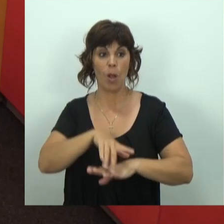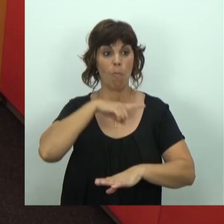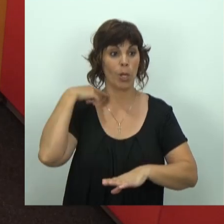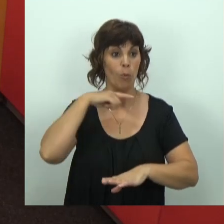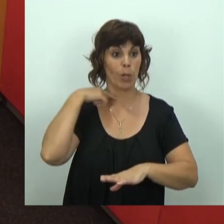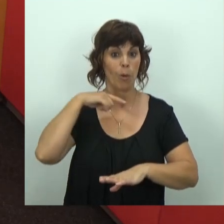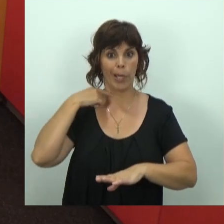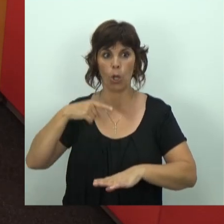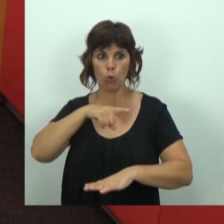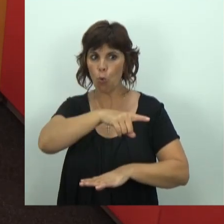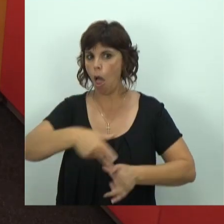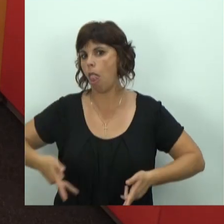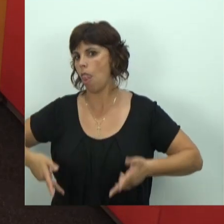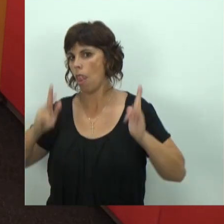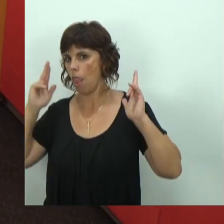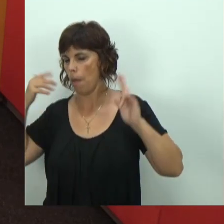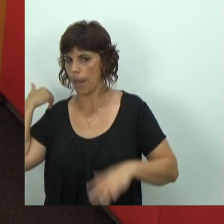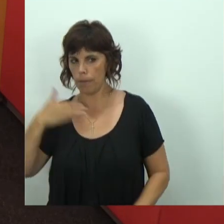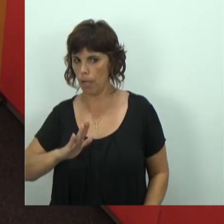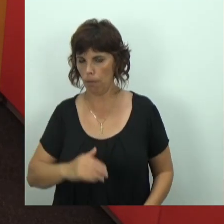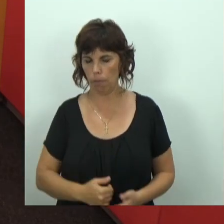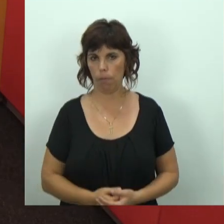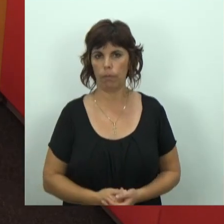pecados. De todos.